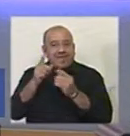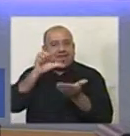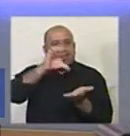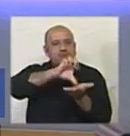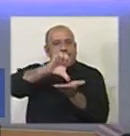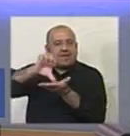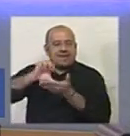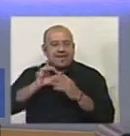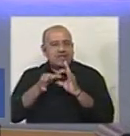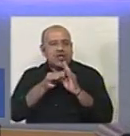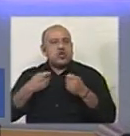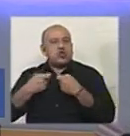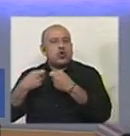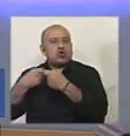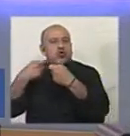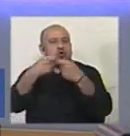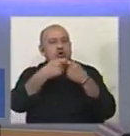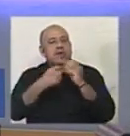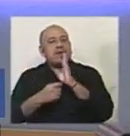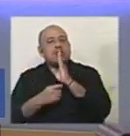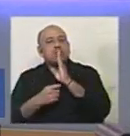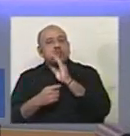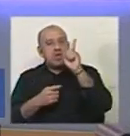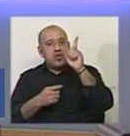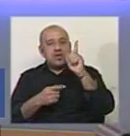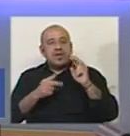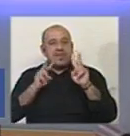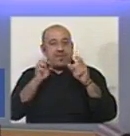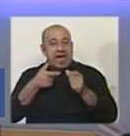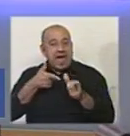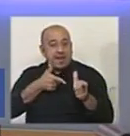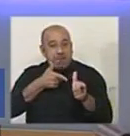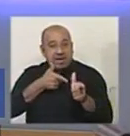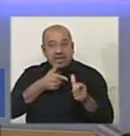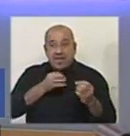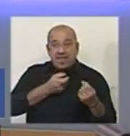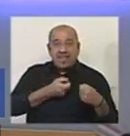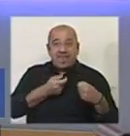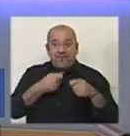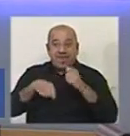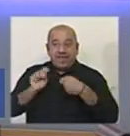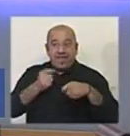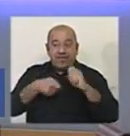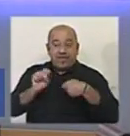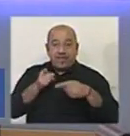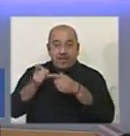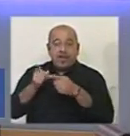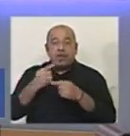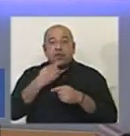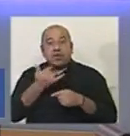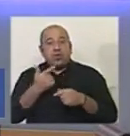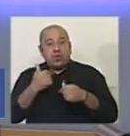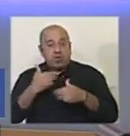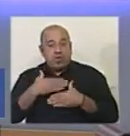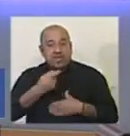potencias, no solo Estados Unidos, que es un gran importador de armas estadounidenses, el segundo en todo el planeta, sino también de países como el mío propio,